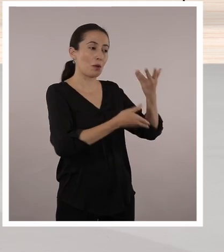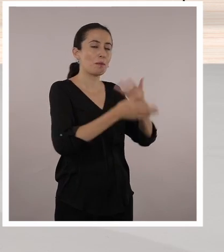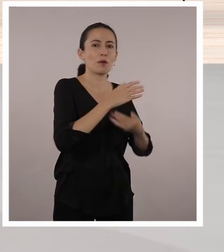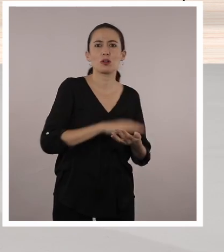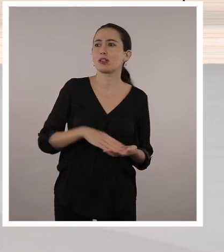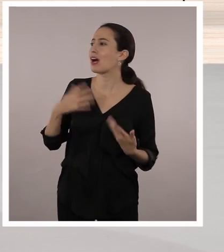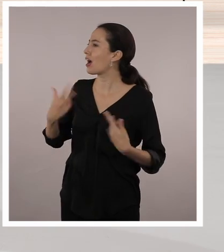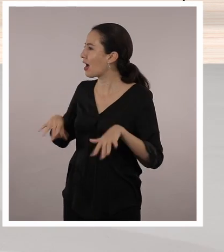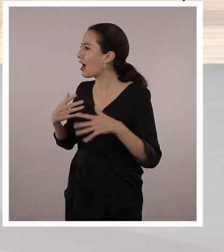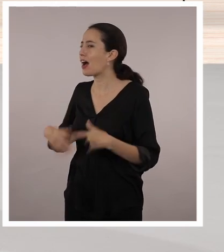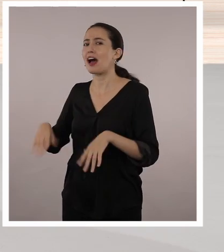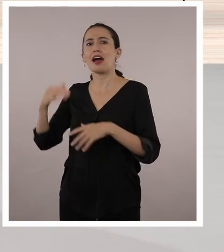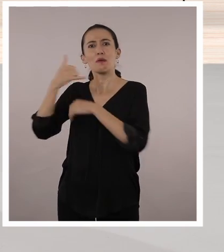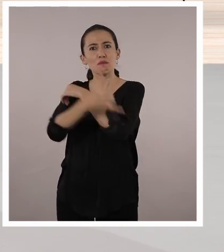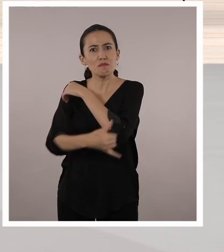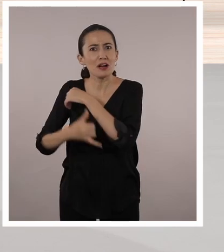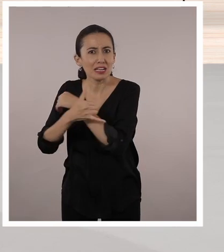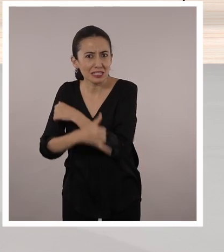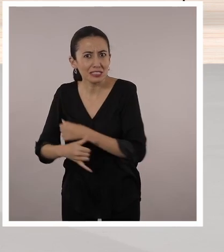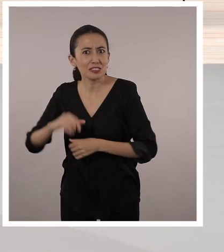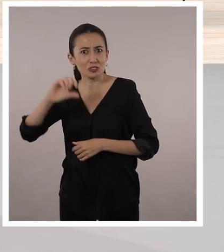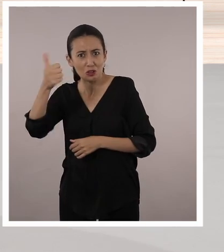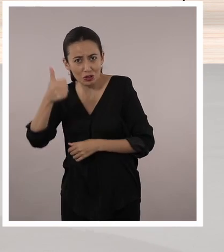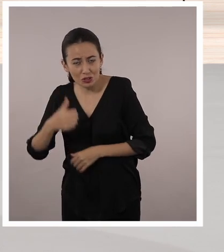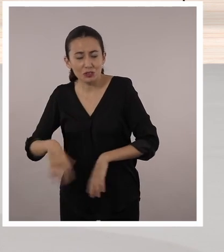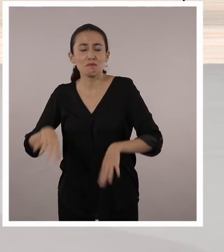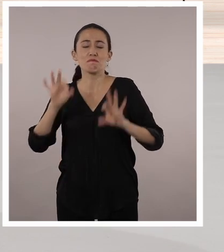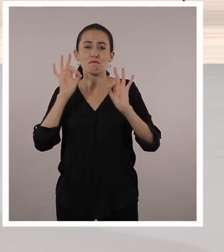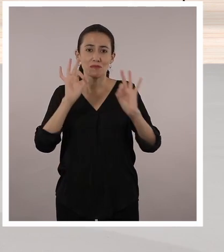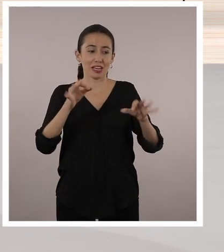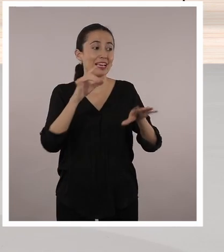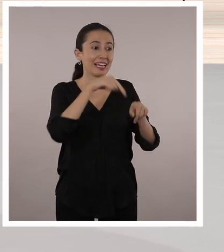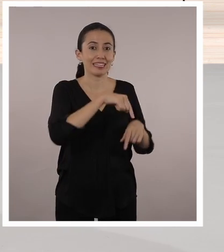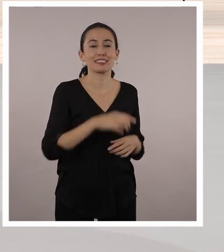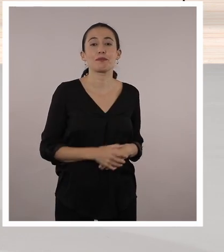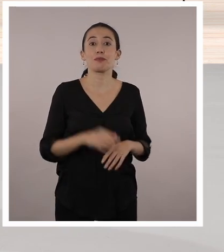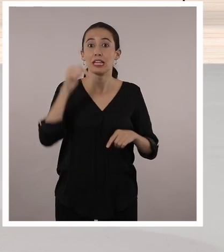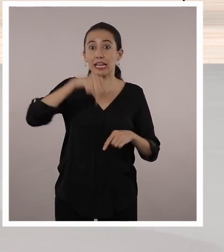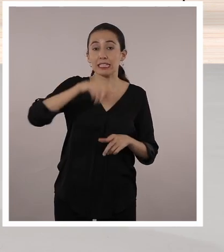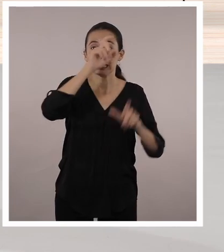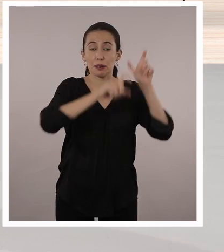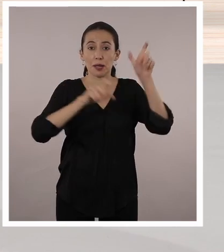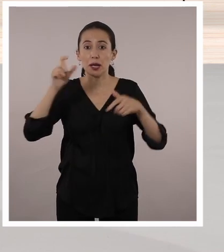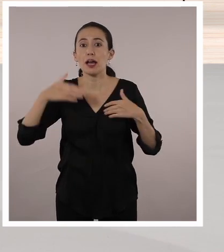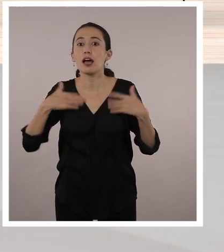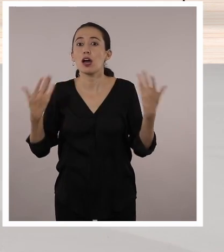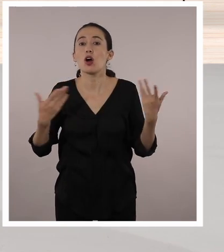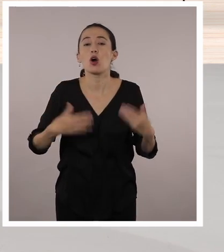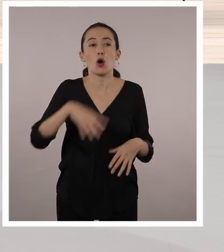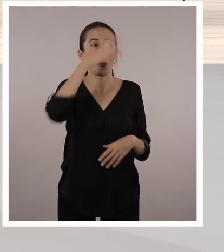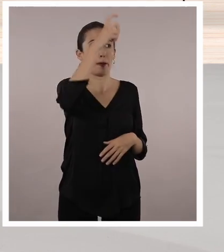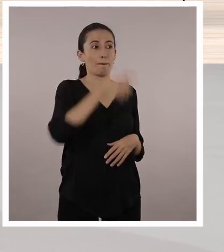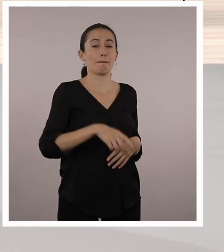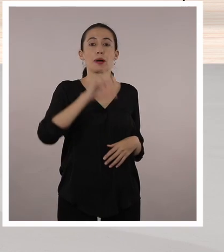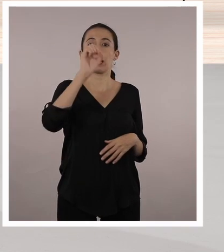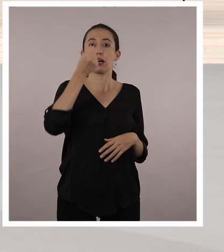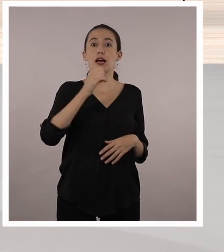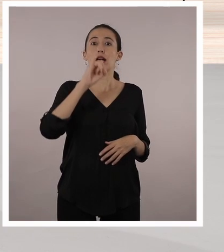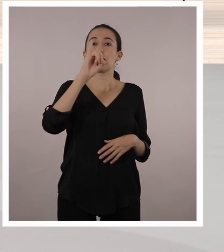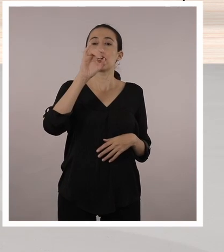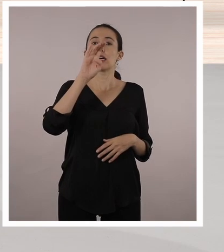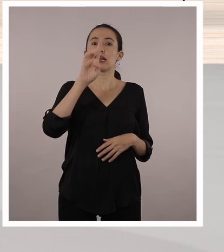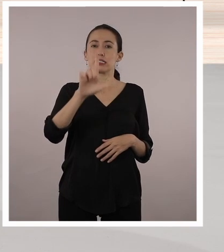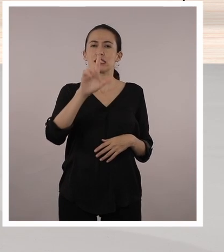¡Wow, qué interesante! Me encanta saber leyenda de esos países. Pues esto le va a gustar muchísimo más. Este personaje se llama El